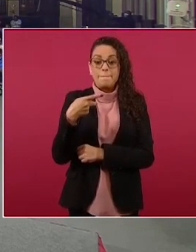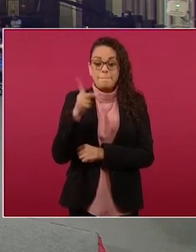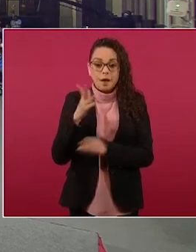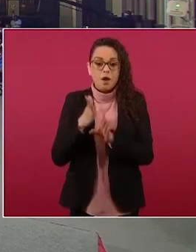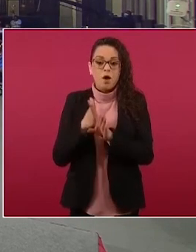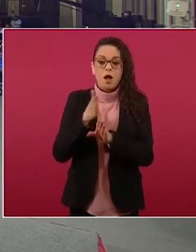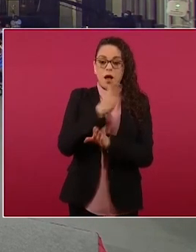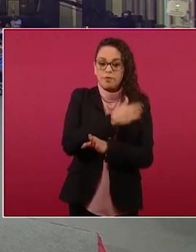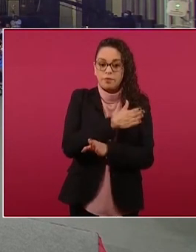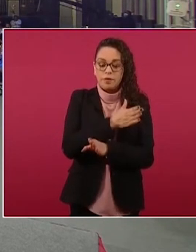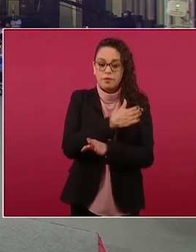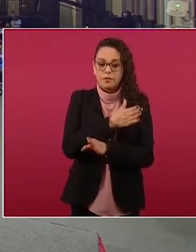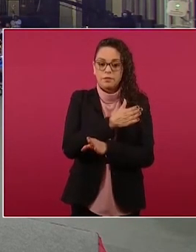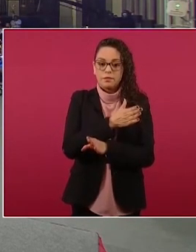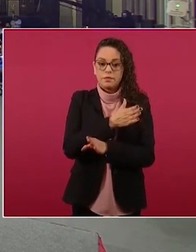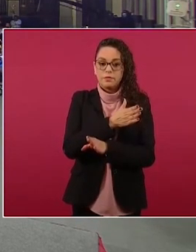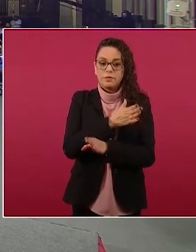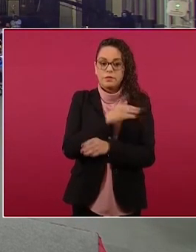trenes